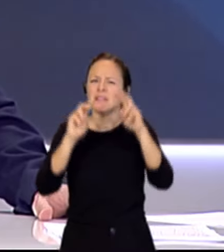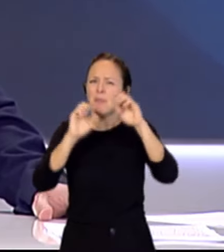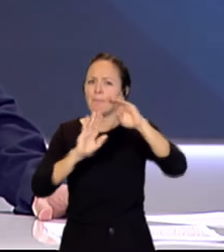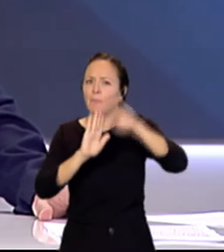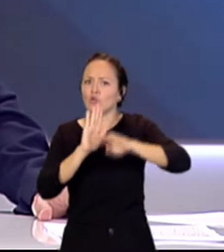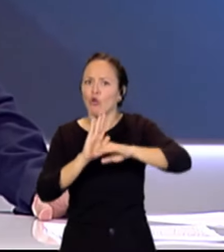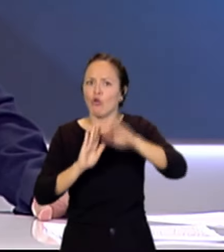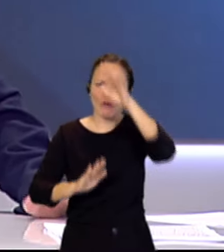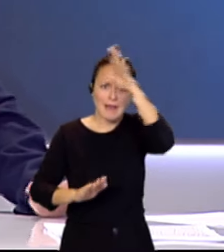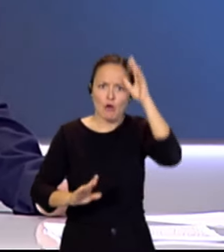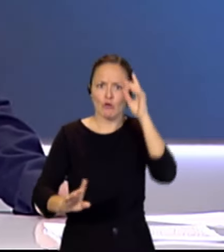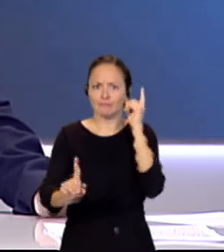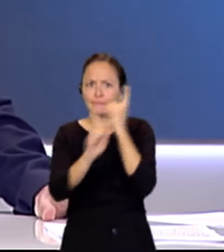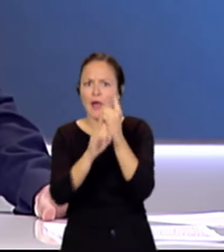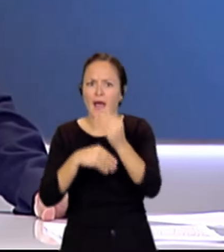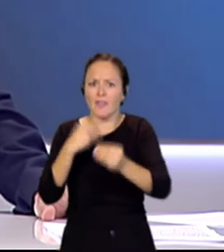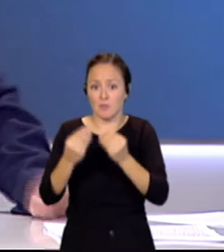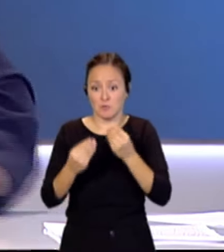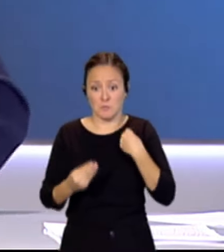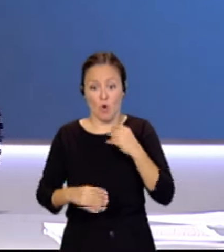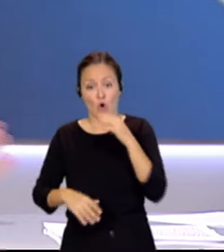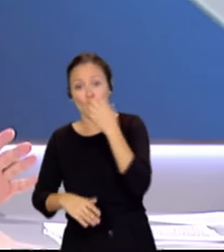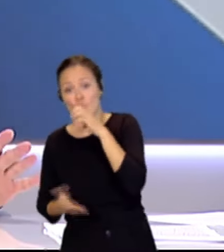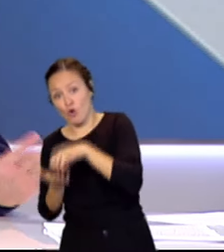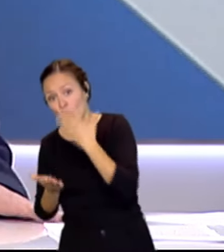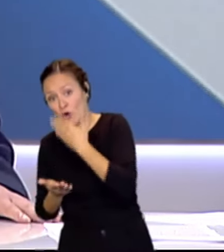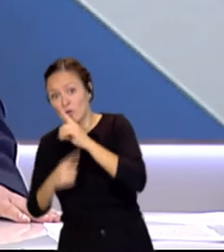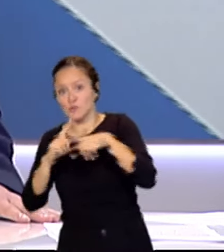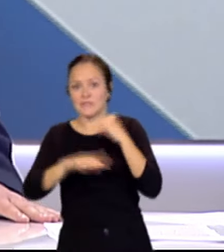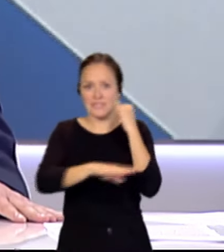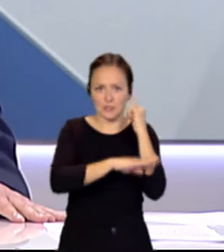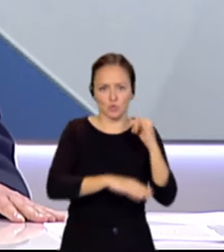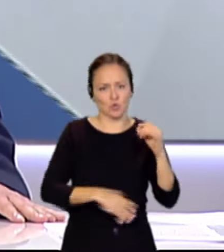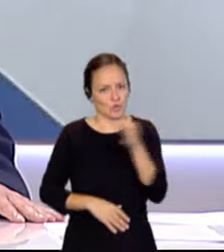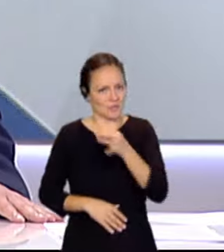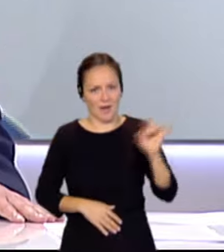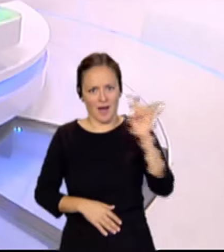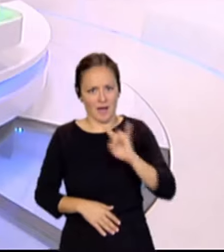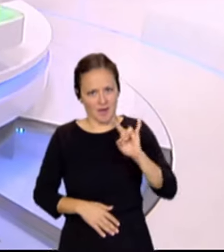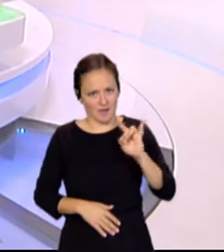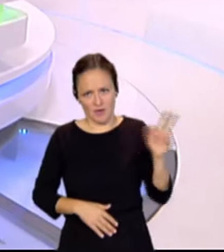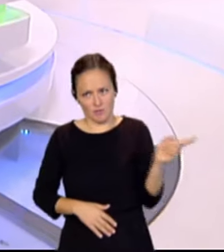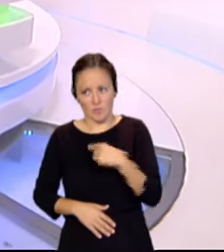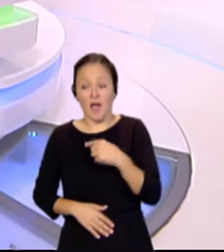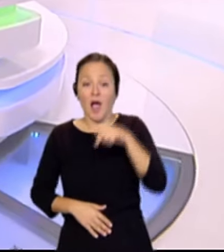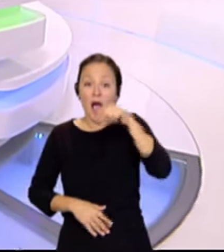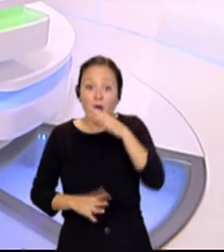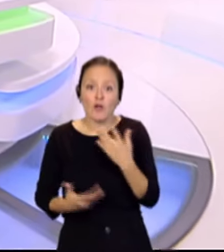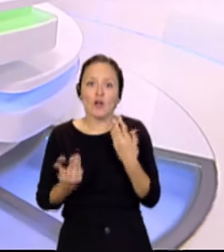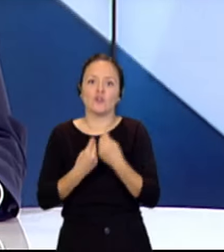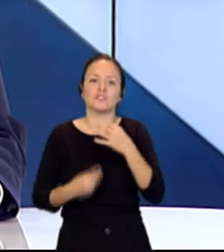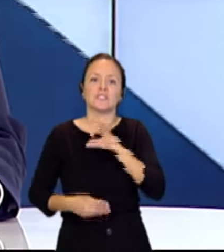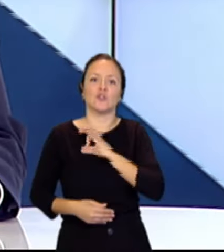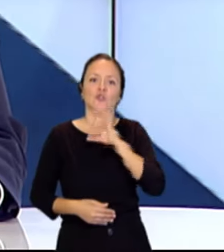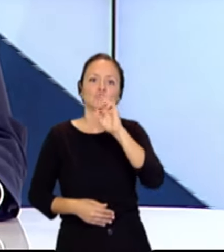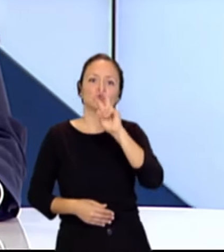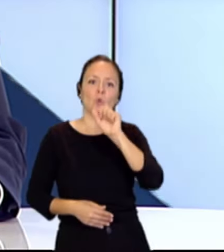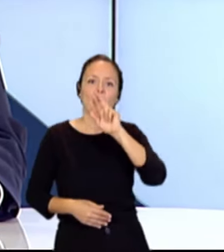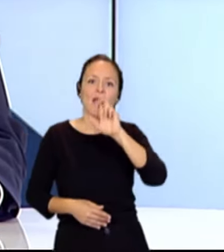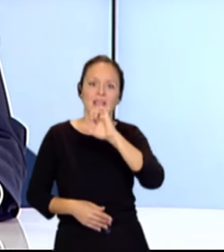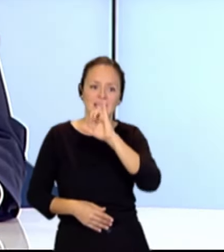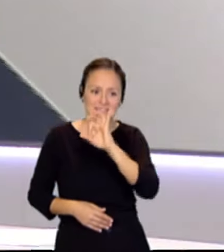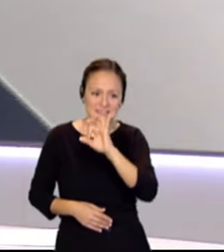calor en colegios e institutos de todo el archipiélago vamos a hablar de todo ello de muchos asuntos con poli Suárez que es consejero de educación qué tal consejero Muy buenos días Buenos